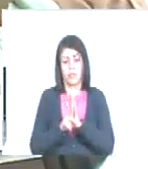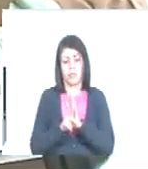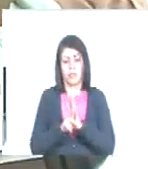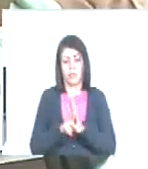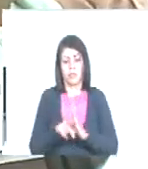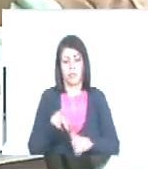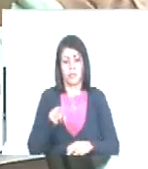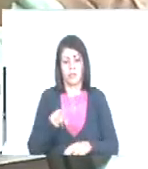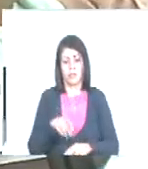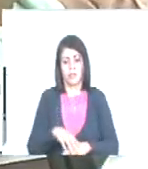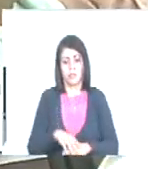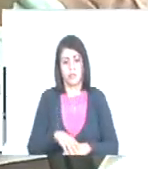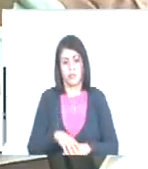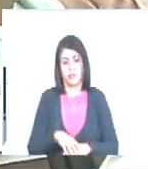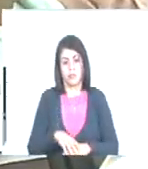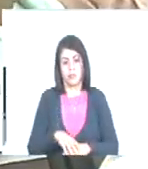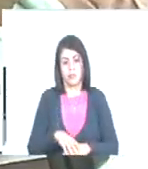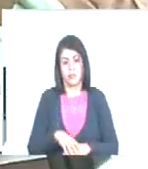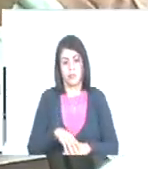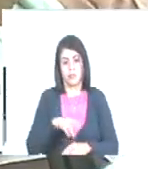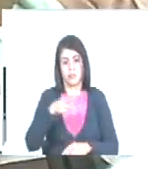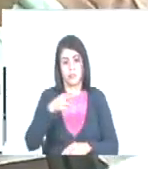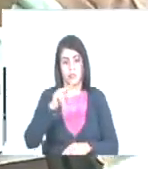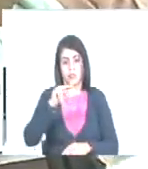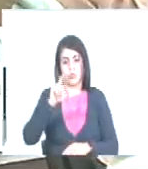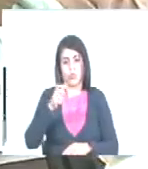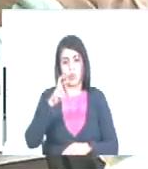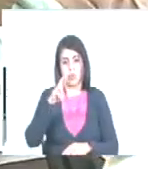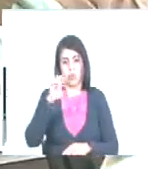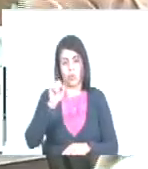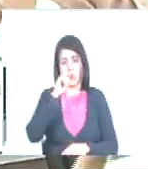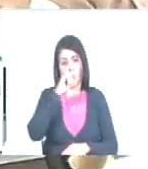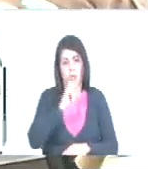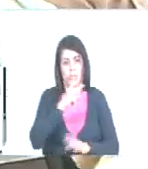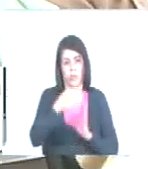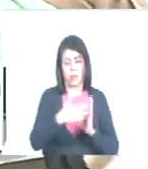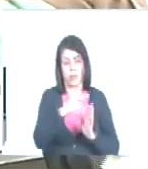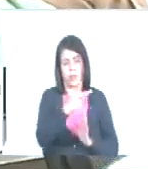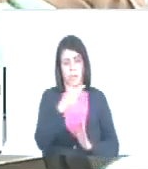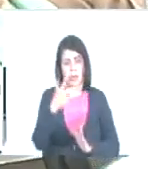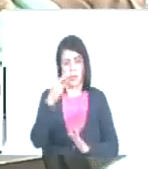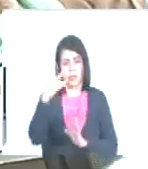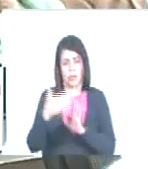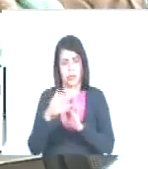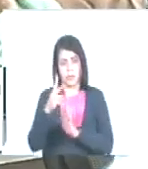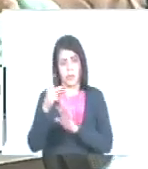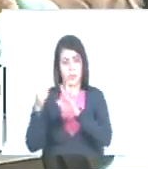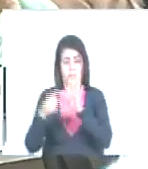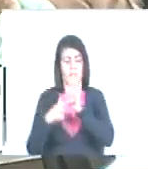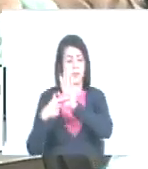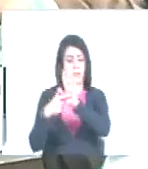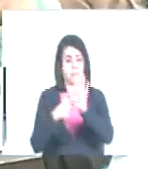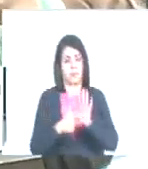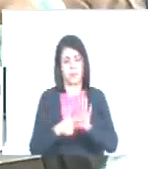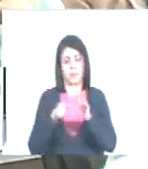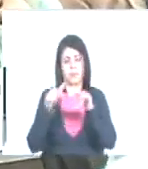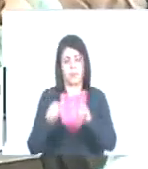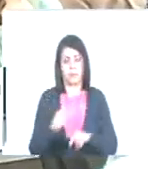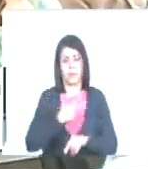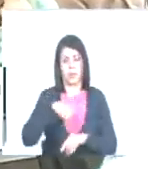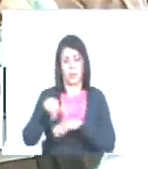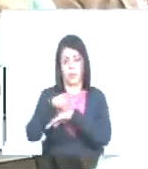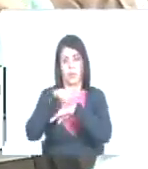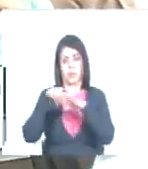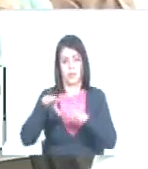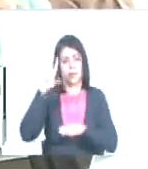Sinpendium Hungurum para los años 2023-2026, propuesta presentada ante nuestro